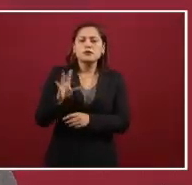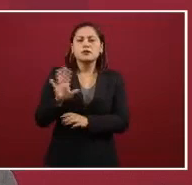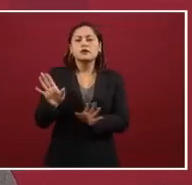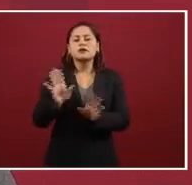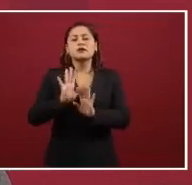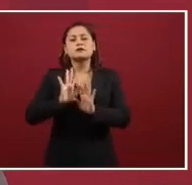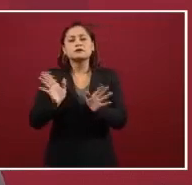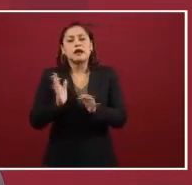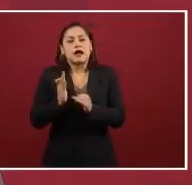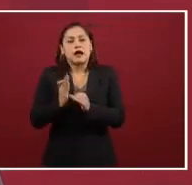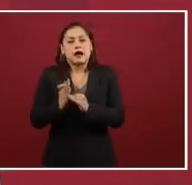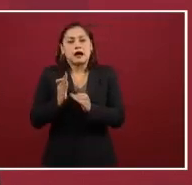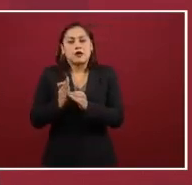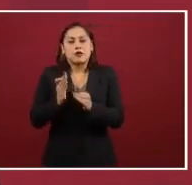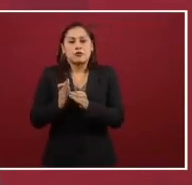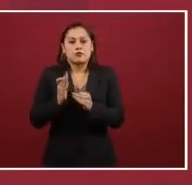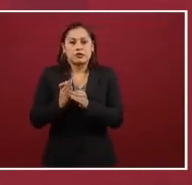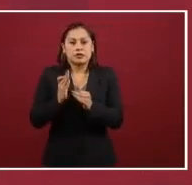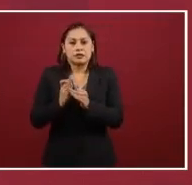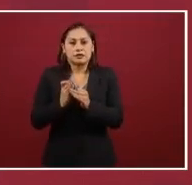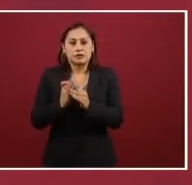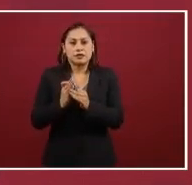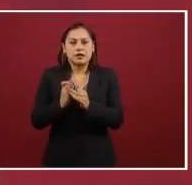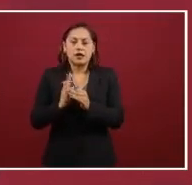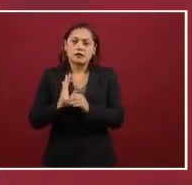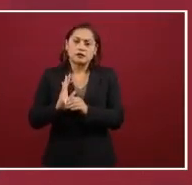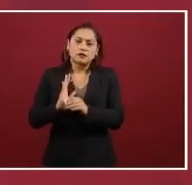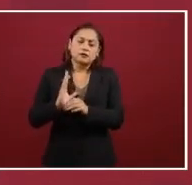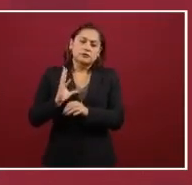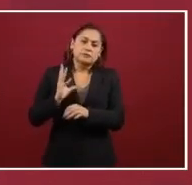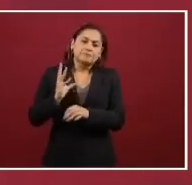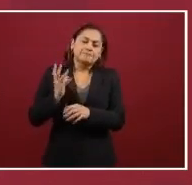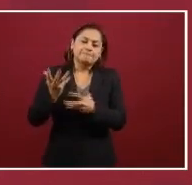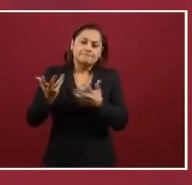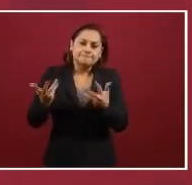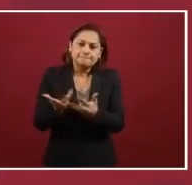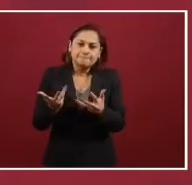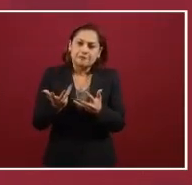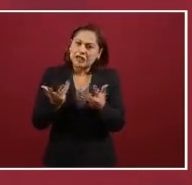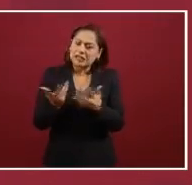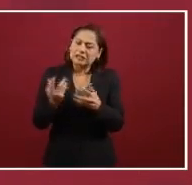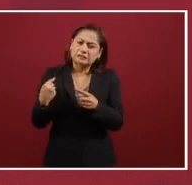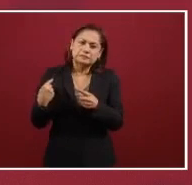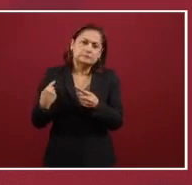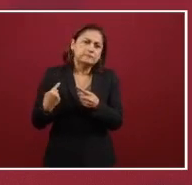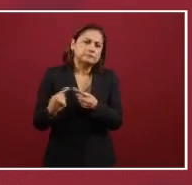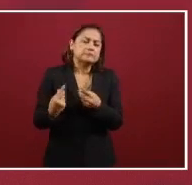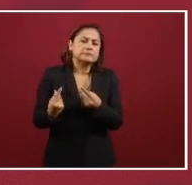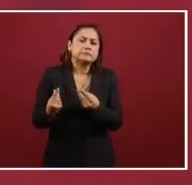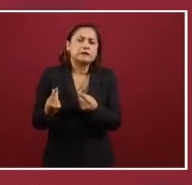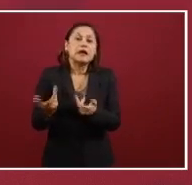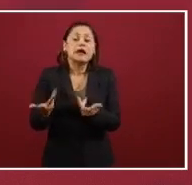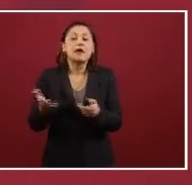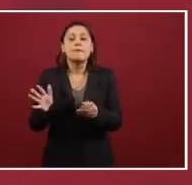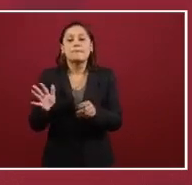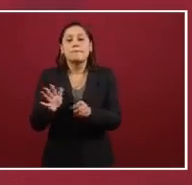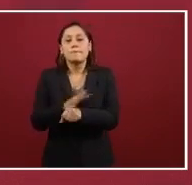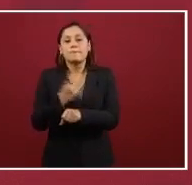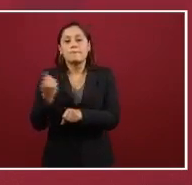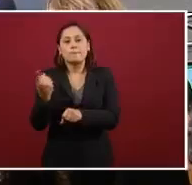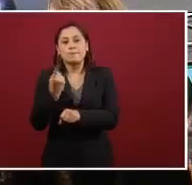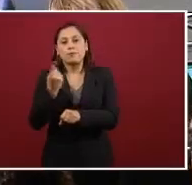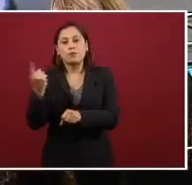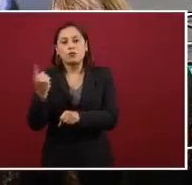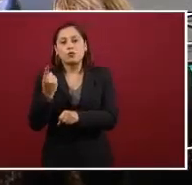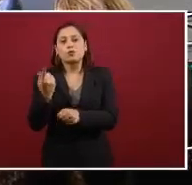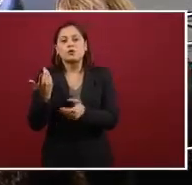apuró, se aceleró a partir de la amenaza de la